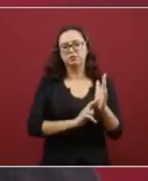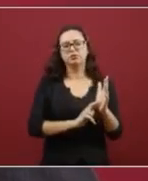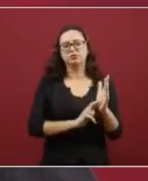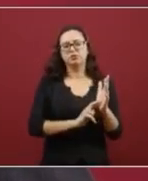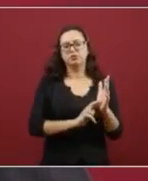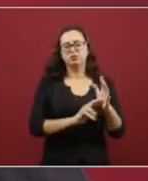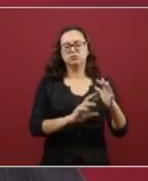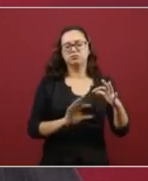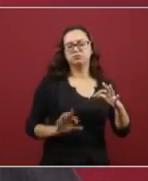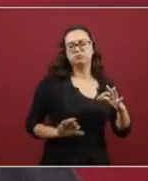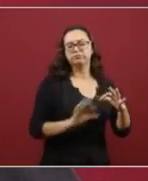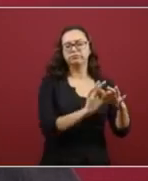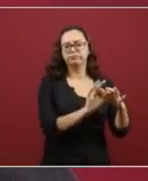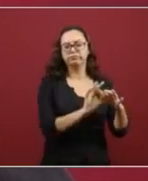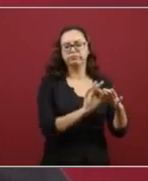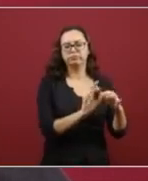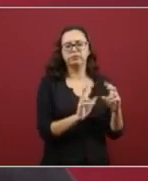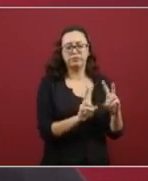que se